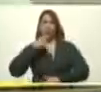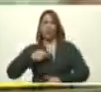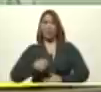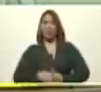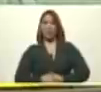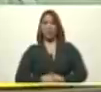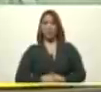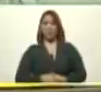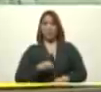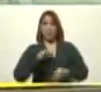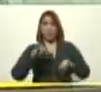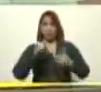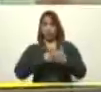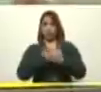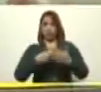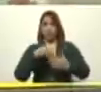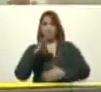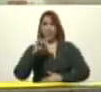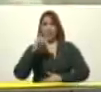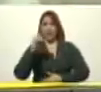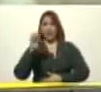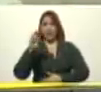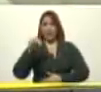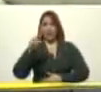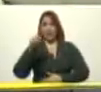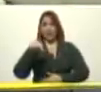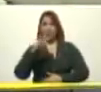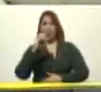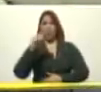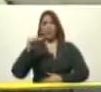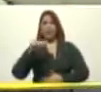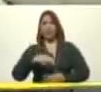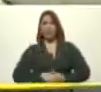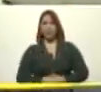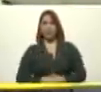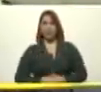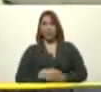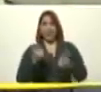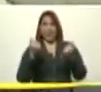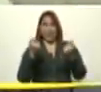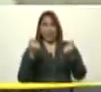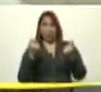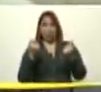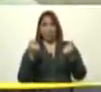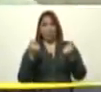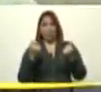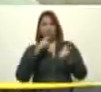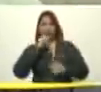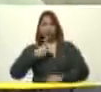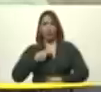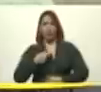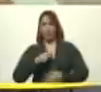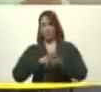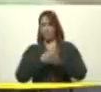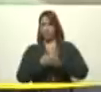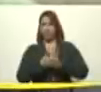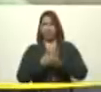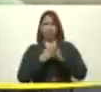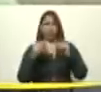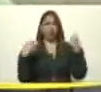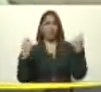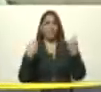se le ha destrozado vaivén y la otan la economía ucraniana le han destrozado a ellos con toda esta